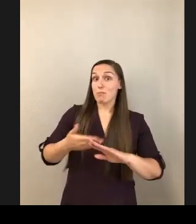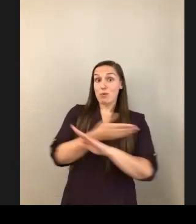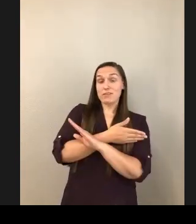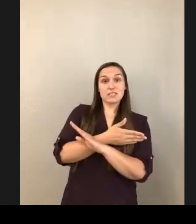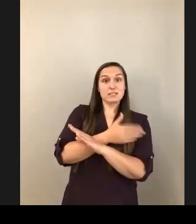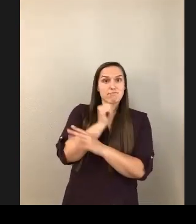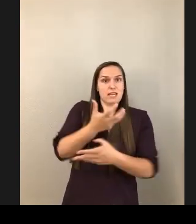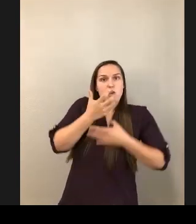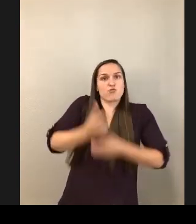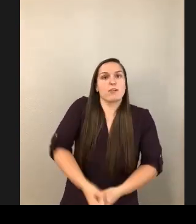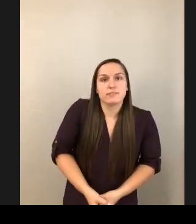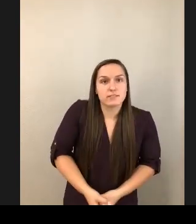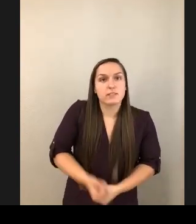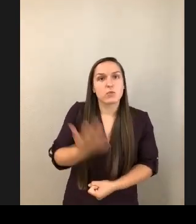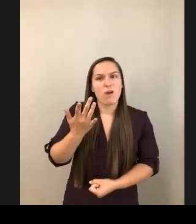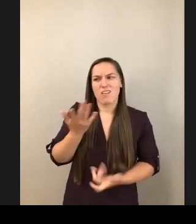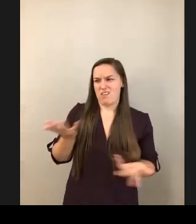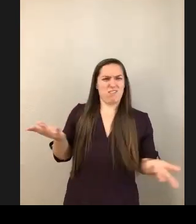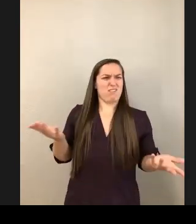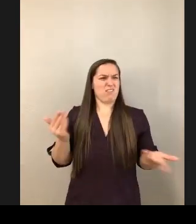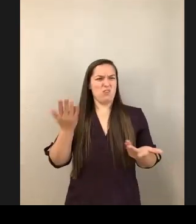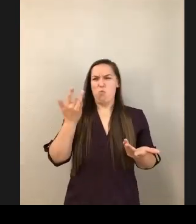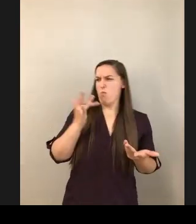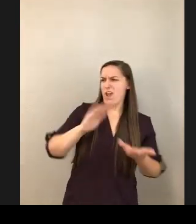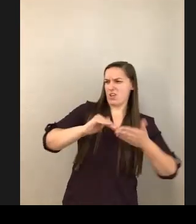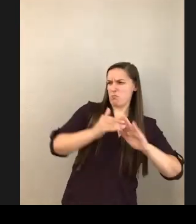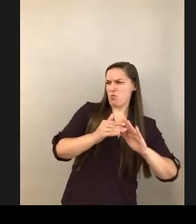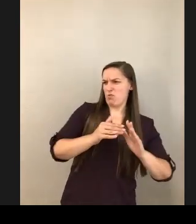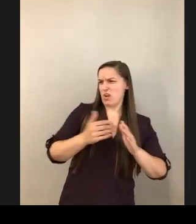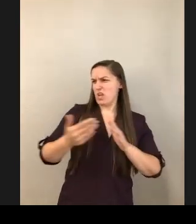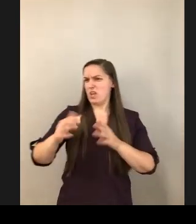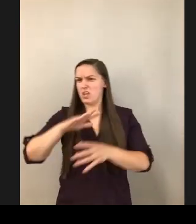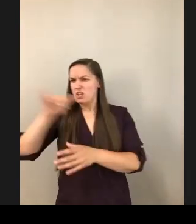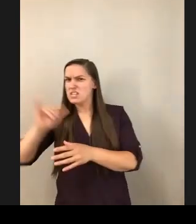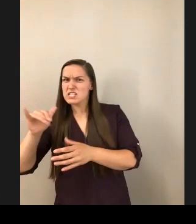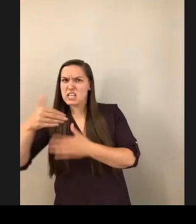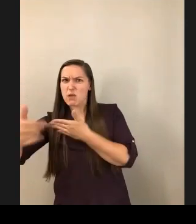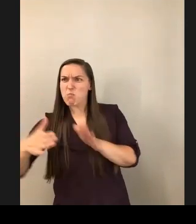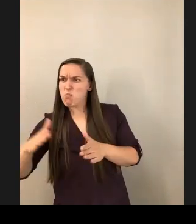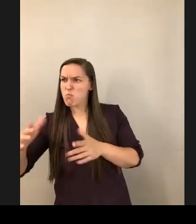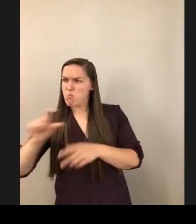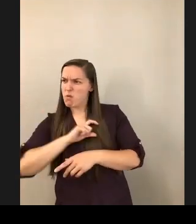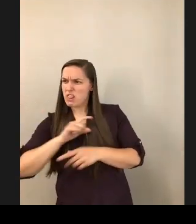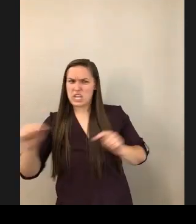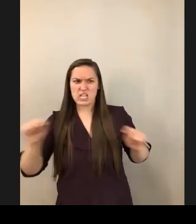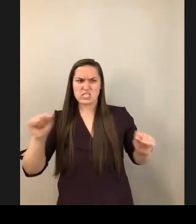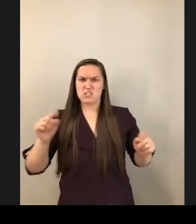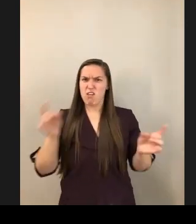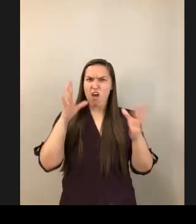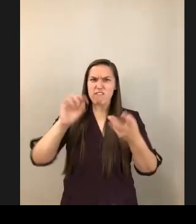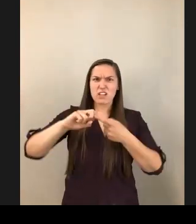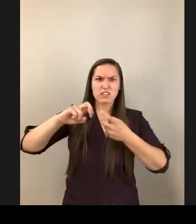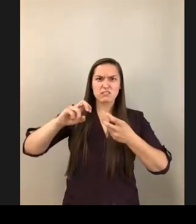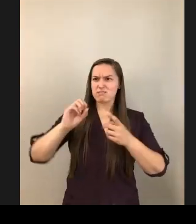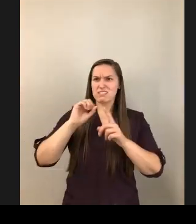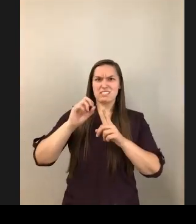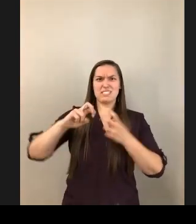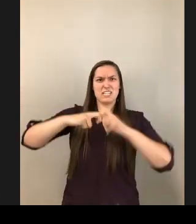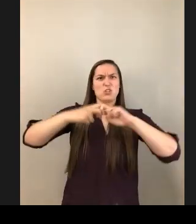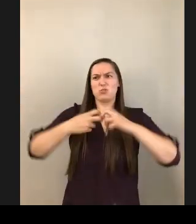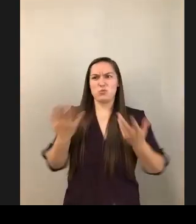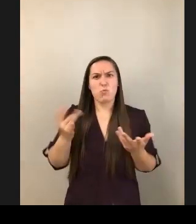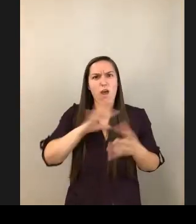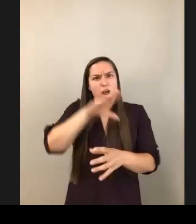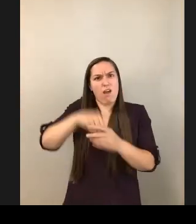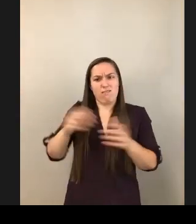pero al principio existía la desconfianza porque no querían estar bajo el mismo techo que